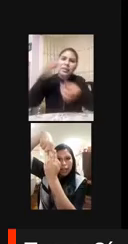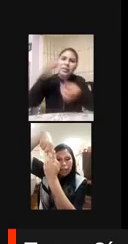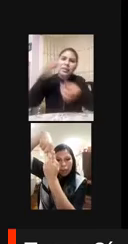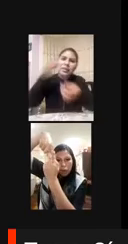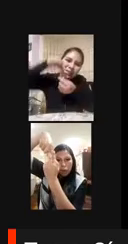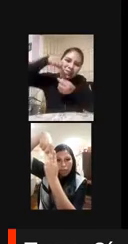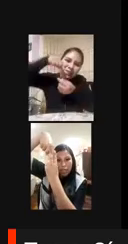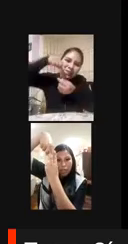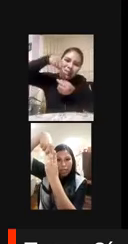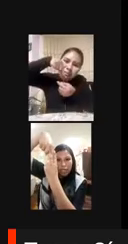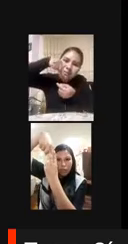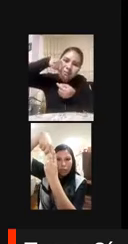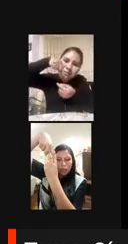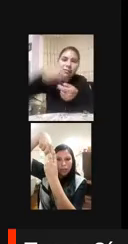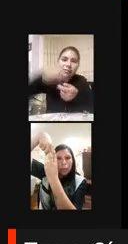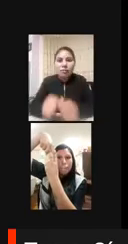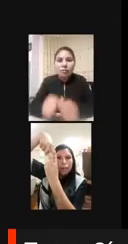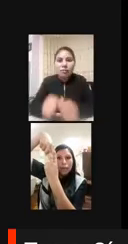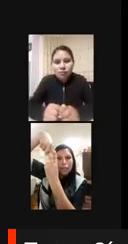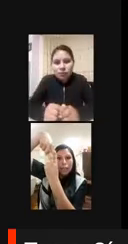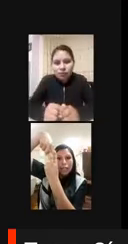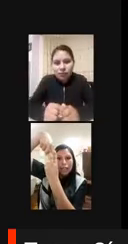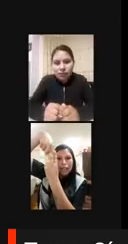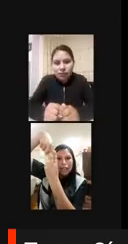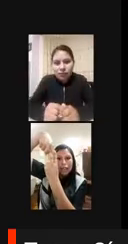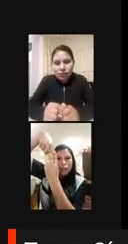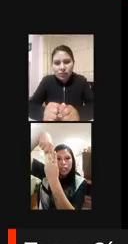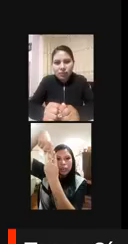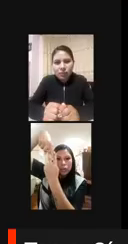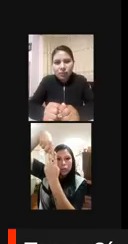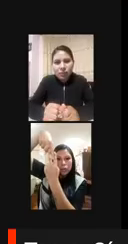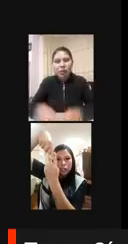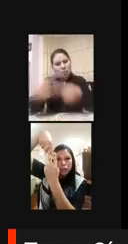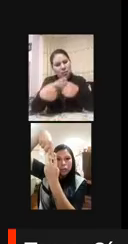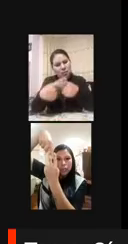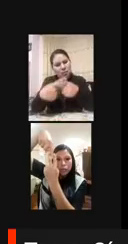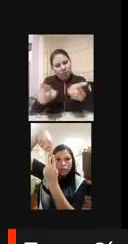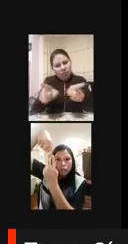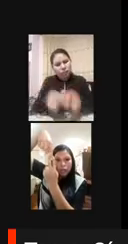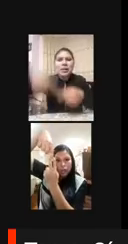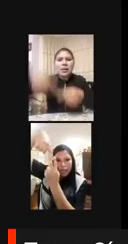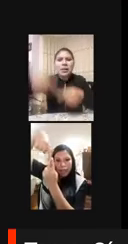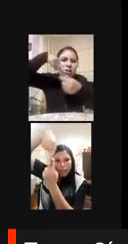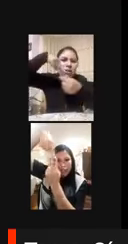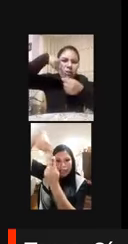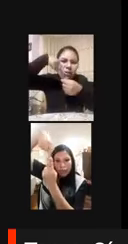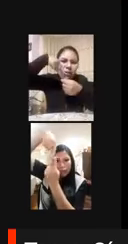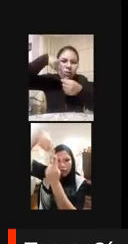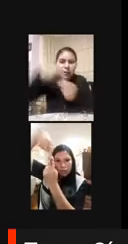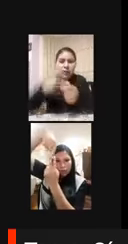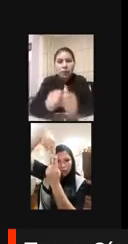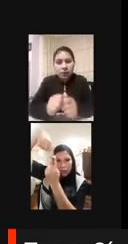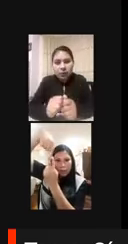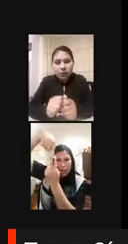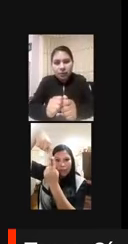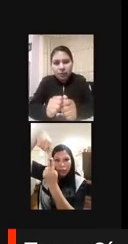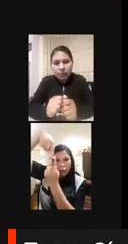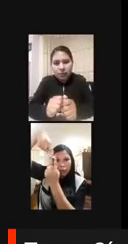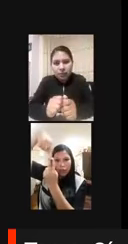el alveolo, en el huesito. Pero, ¿qué pasa si el huesito se va reabsorbiendo? El dientecito